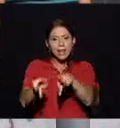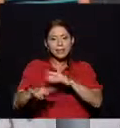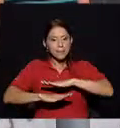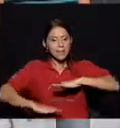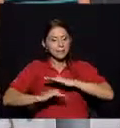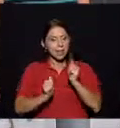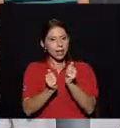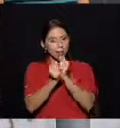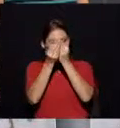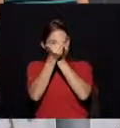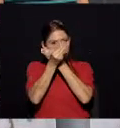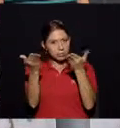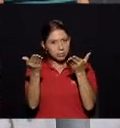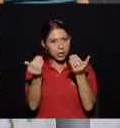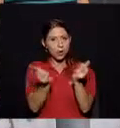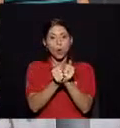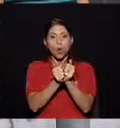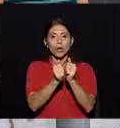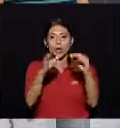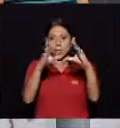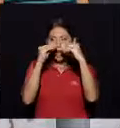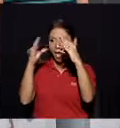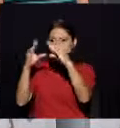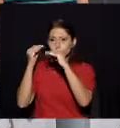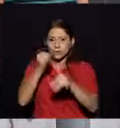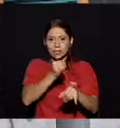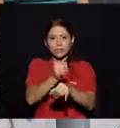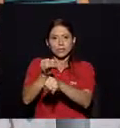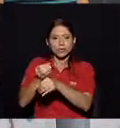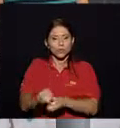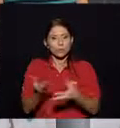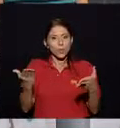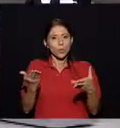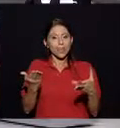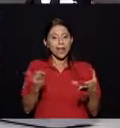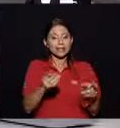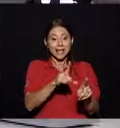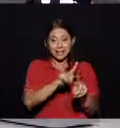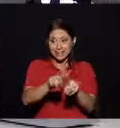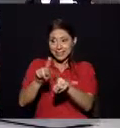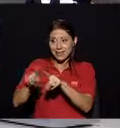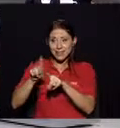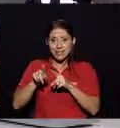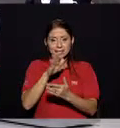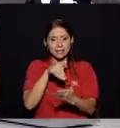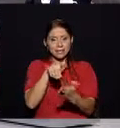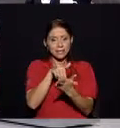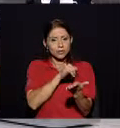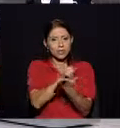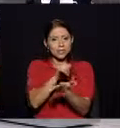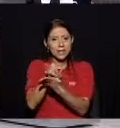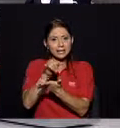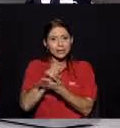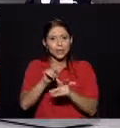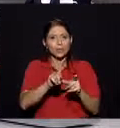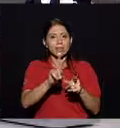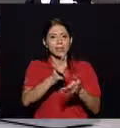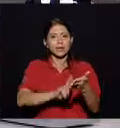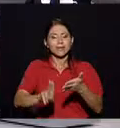en datos, sustentada en información de las instituciones públicas, de los centros de investigación de las universidades también, de